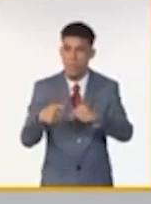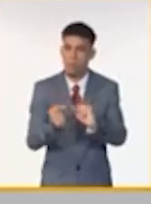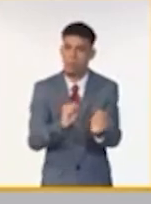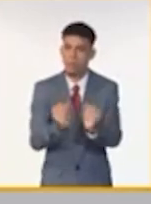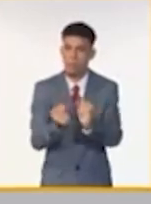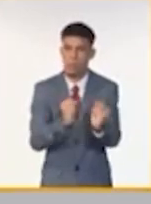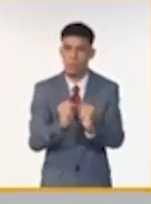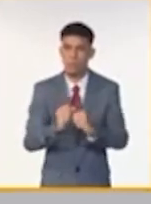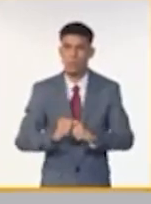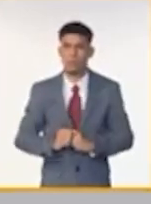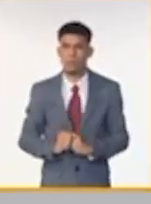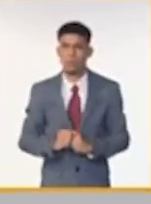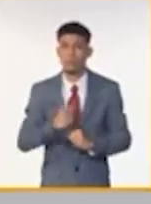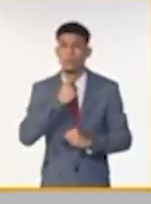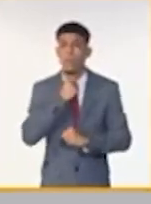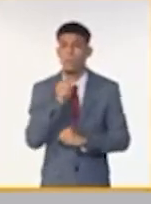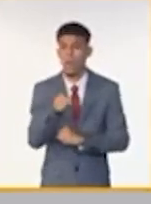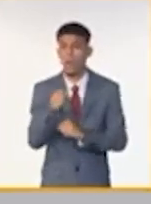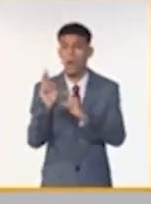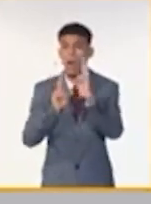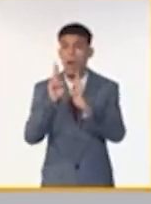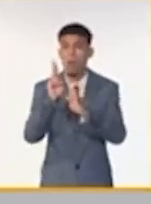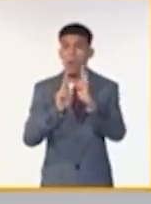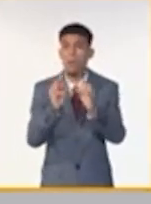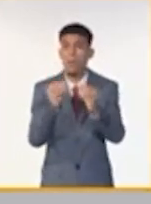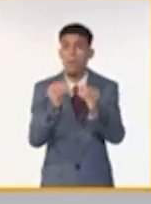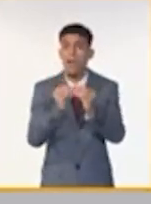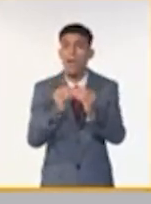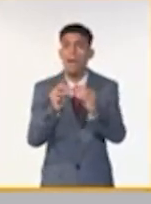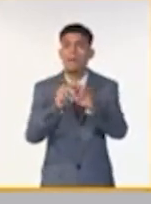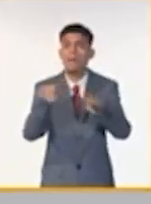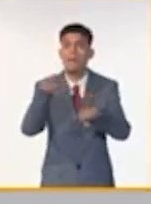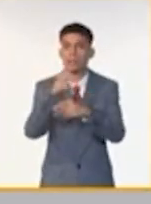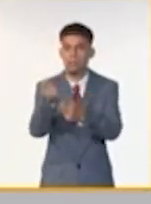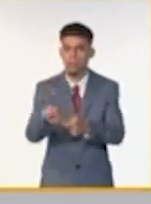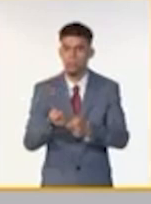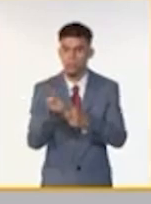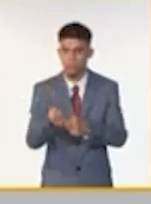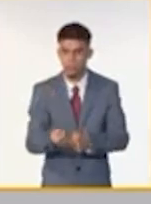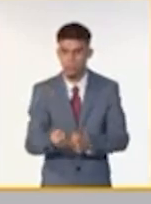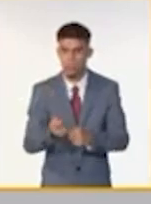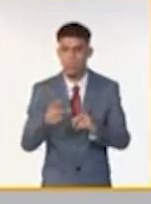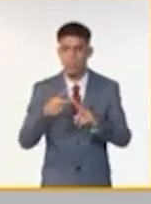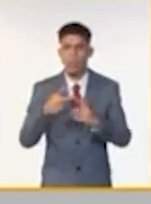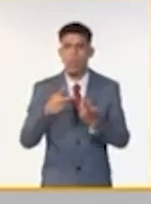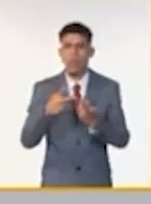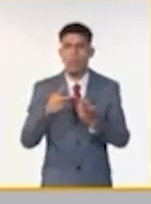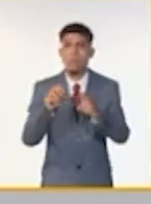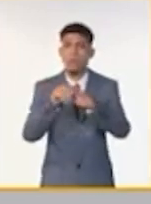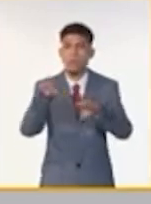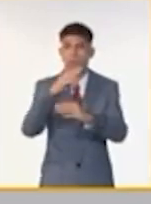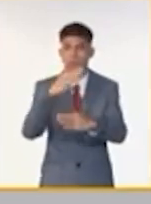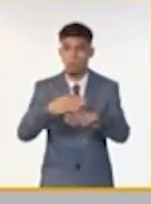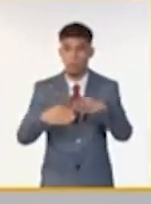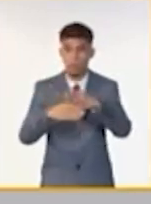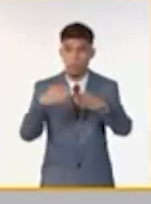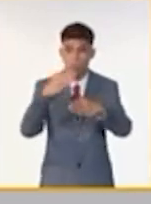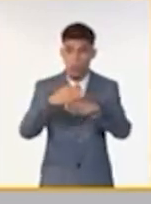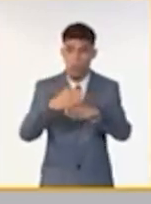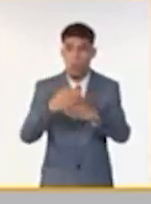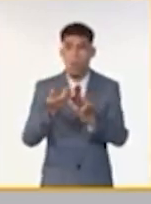ahí tenemos por ejemplo Los acuerdos vinculados al Ministerio del agricultura y al Ministerio de de la construcción Ministerio de